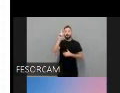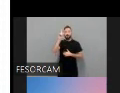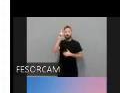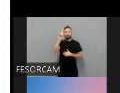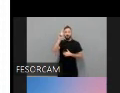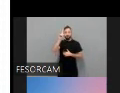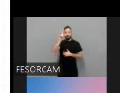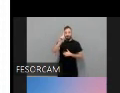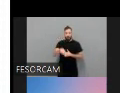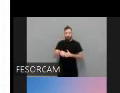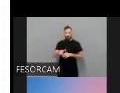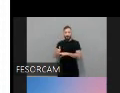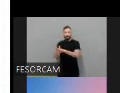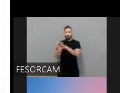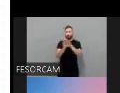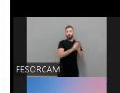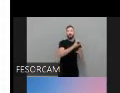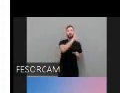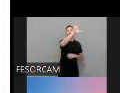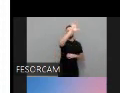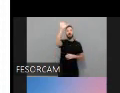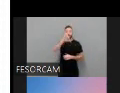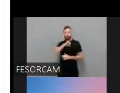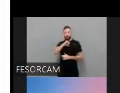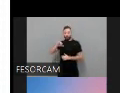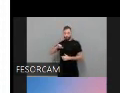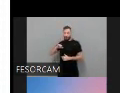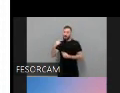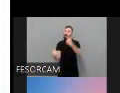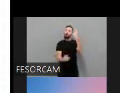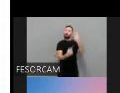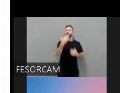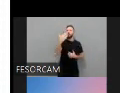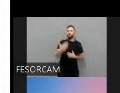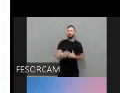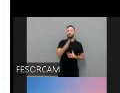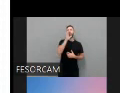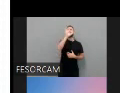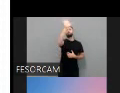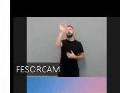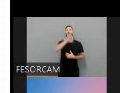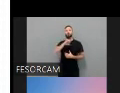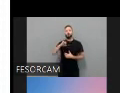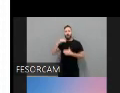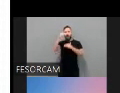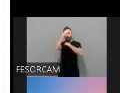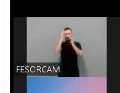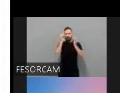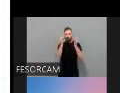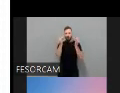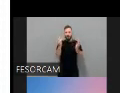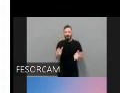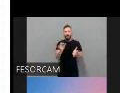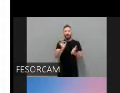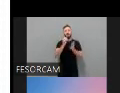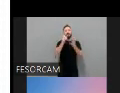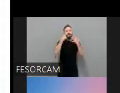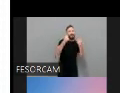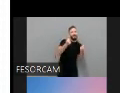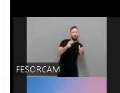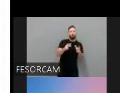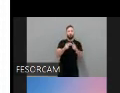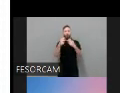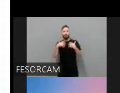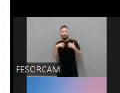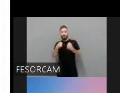En algunas comunidades autónomas, esto es de especial relevancia porque en algunas comunidades autónomas la atención temprana en servicios sociosanitarios y sanitarios solo se